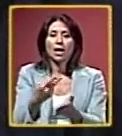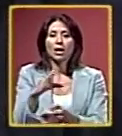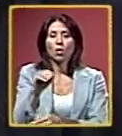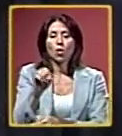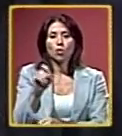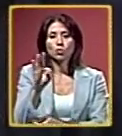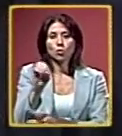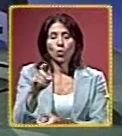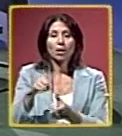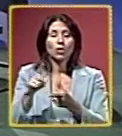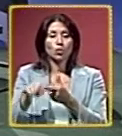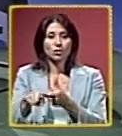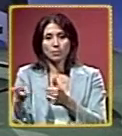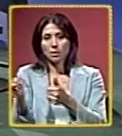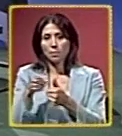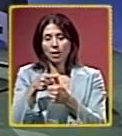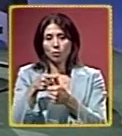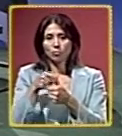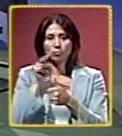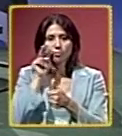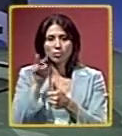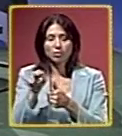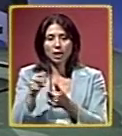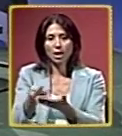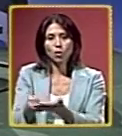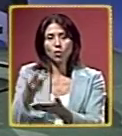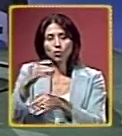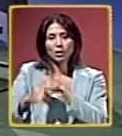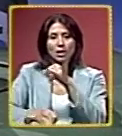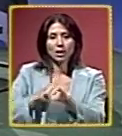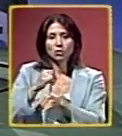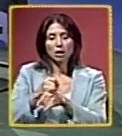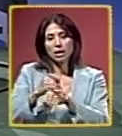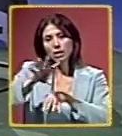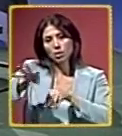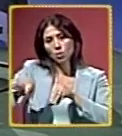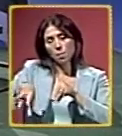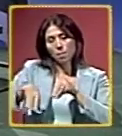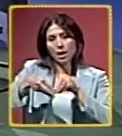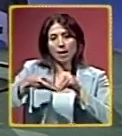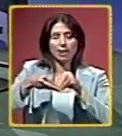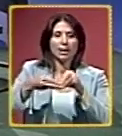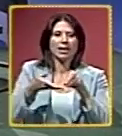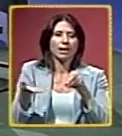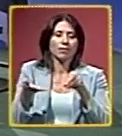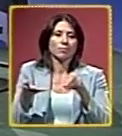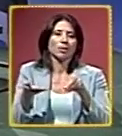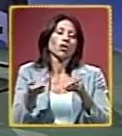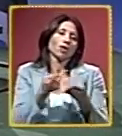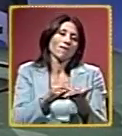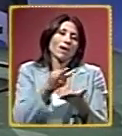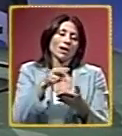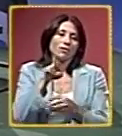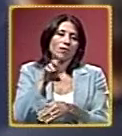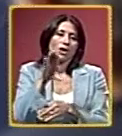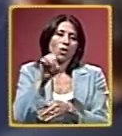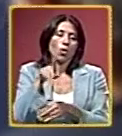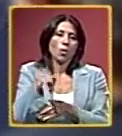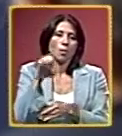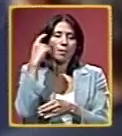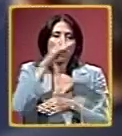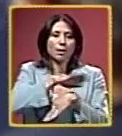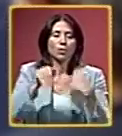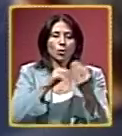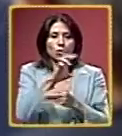primero entra el costo internacional y a eso hay que sumarle el margen de lo que nos cuesta Recope a todos los costarricenses.